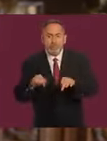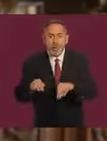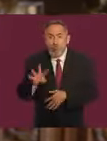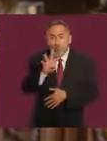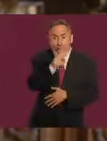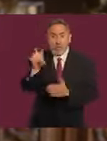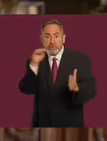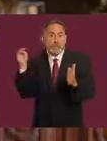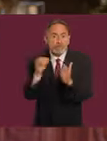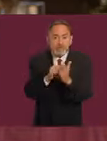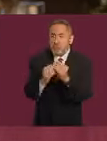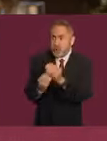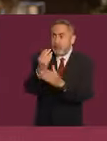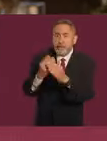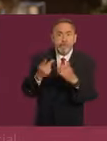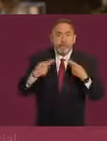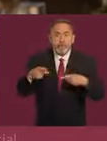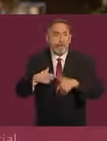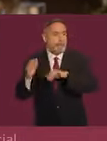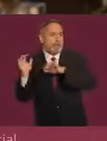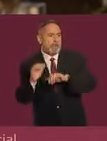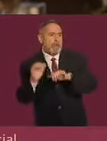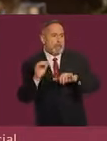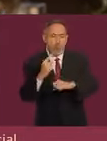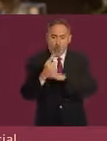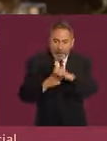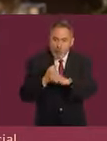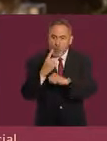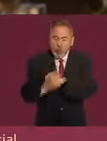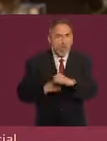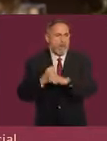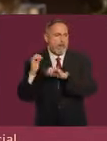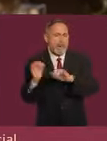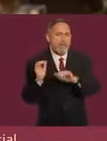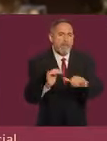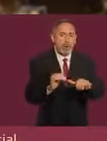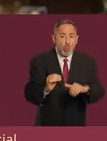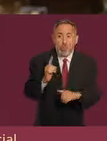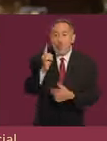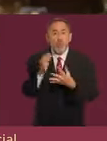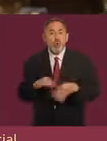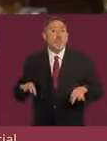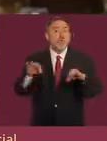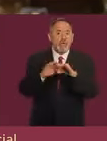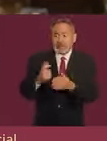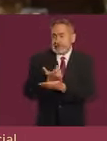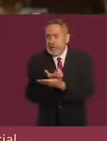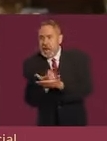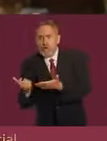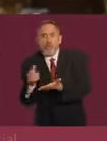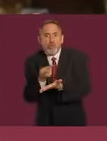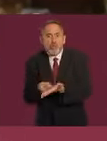empleos. 400,000 nuevos puestos de trabajo cada año. Y lo más